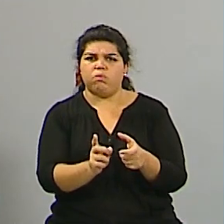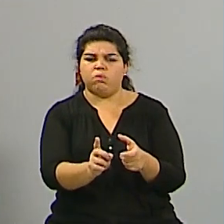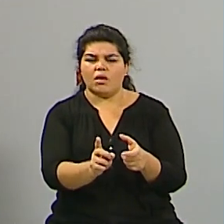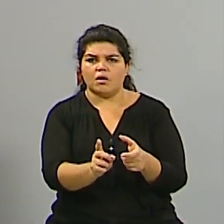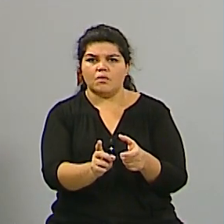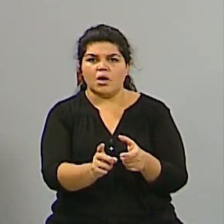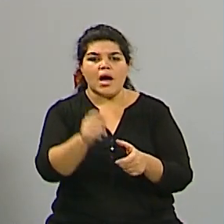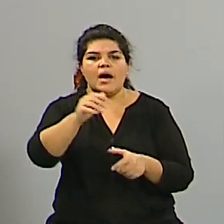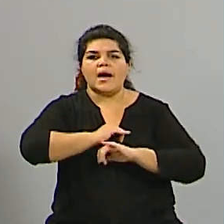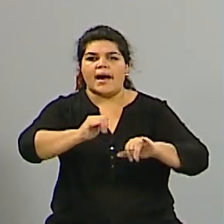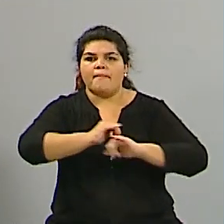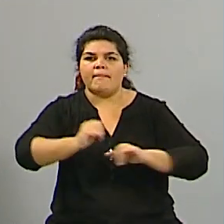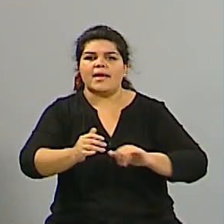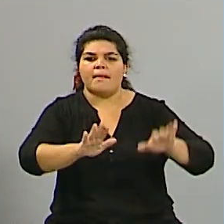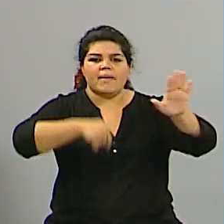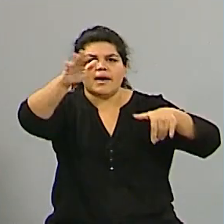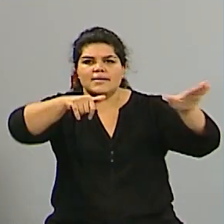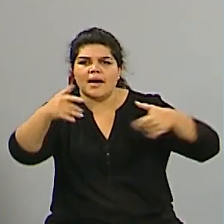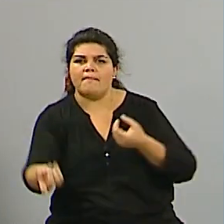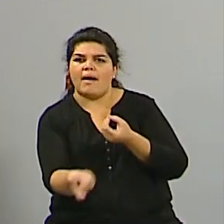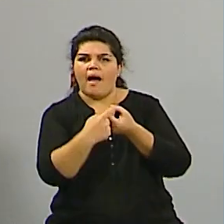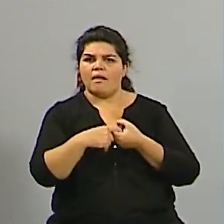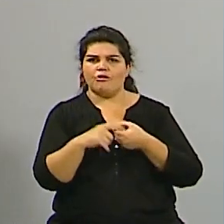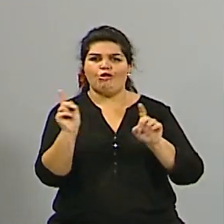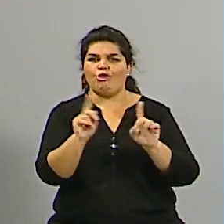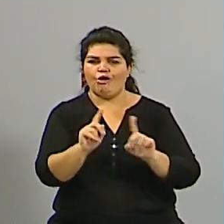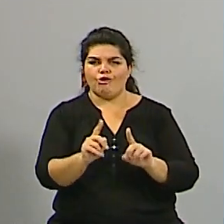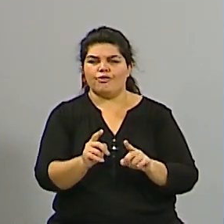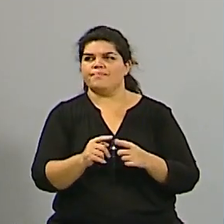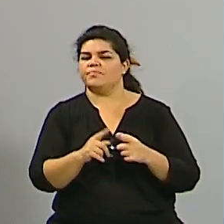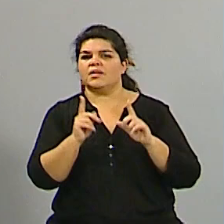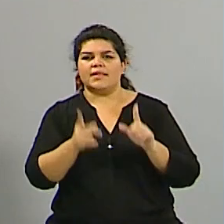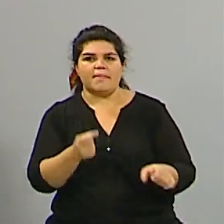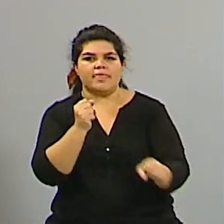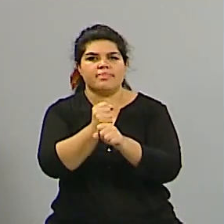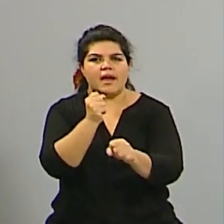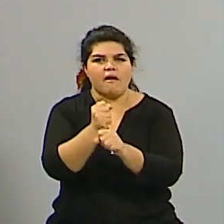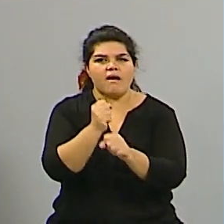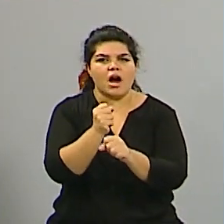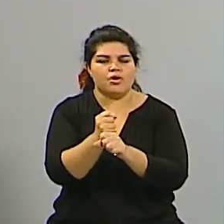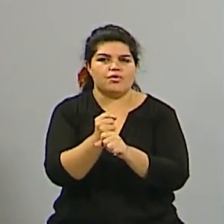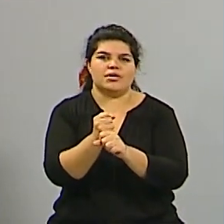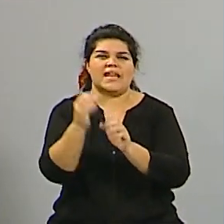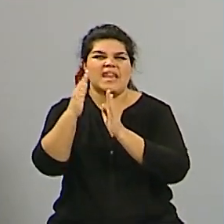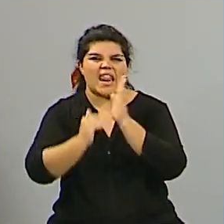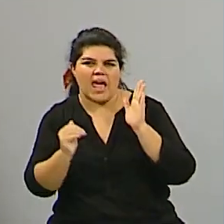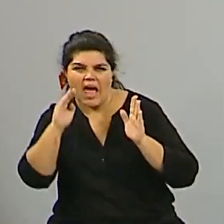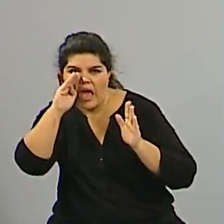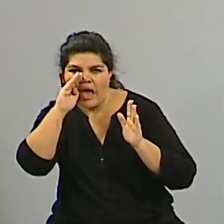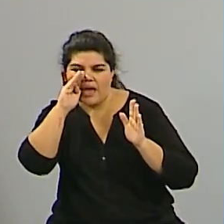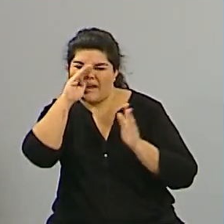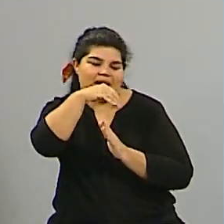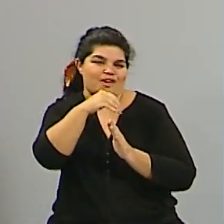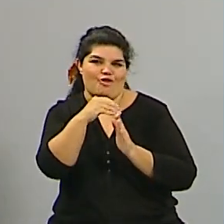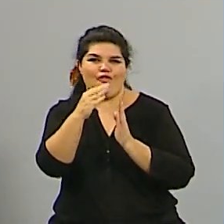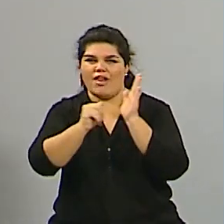trabajos precarizados, que quizás en 2007, 2008 no eran todavía la SAP, pero había muchísimos trabajos precarizados